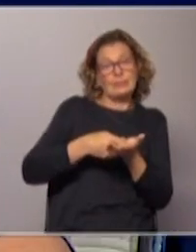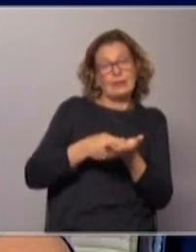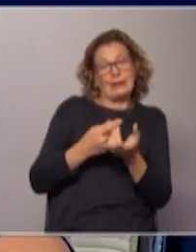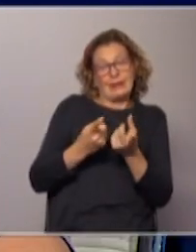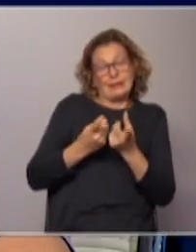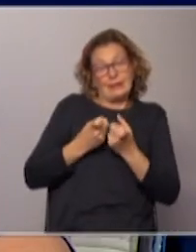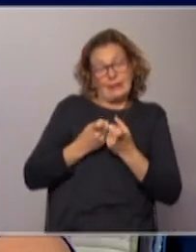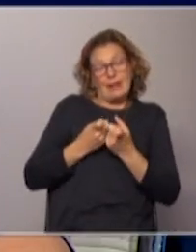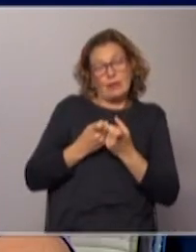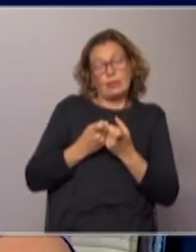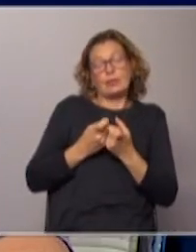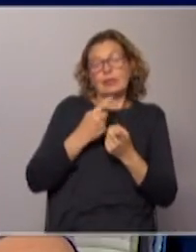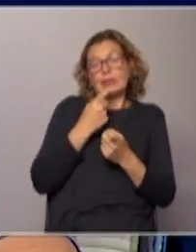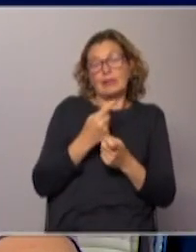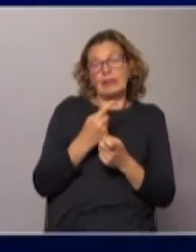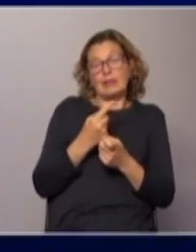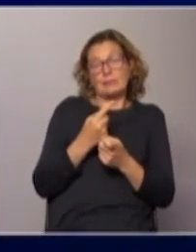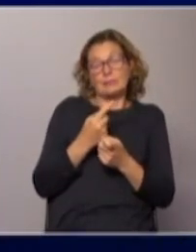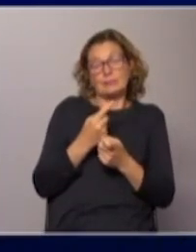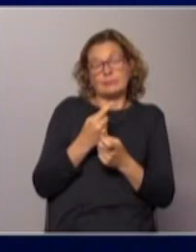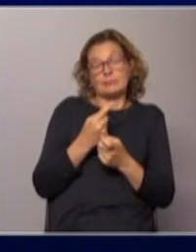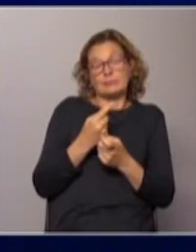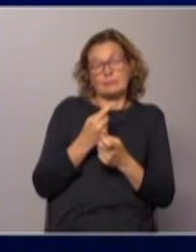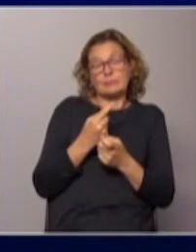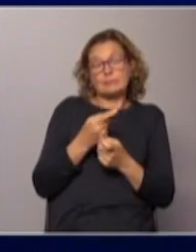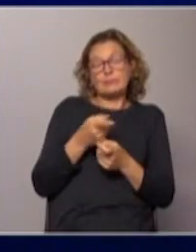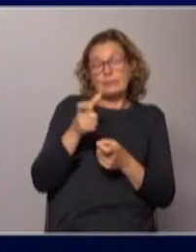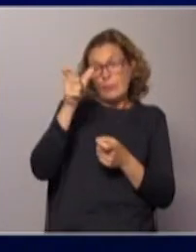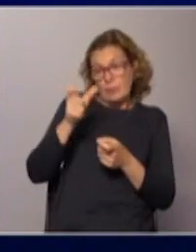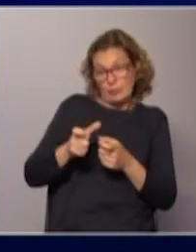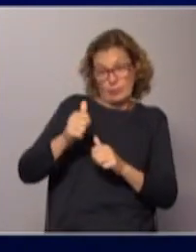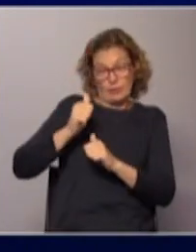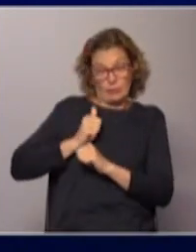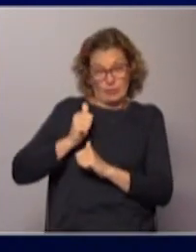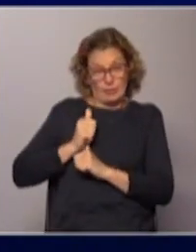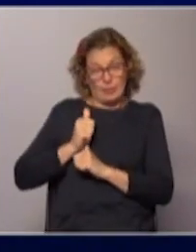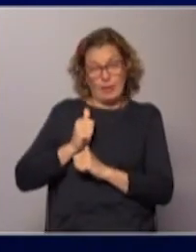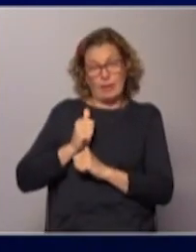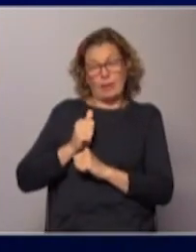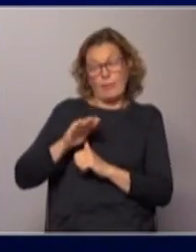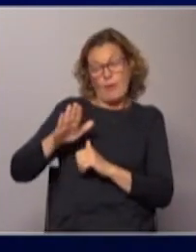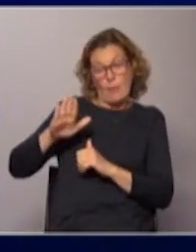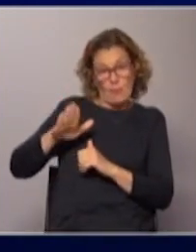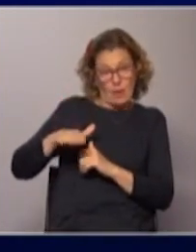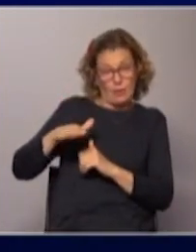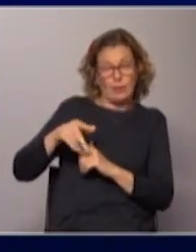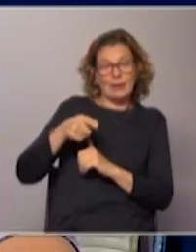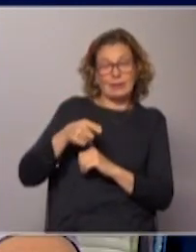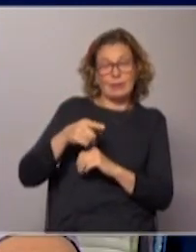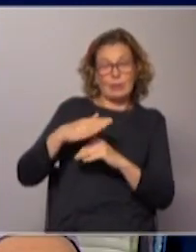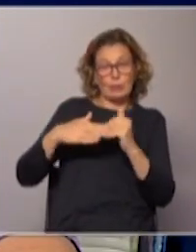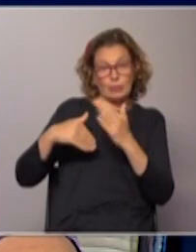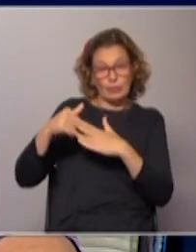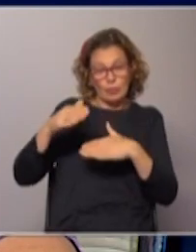necesarios para ello entre otras cosas es éste utilizar al personal de las fuerzas armadas subalterno en la